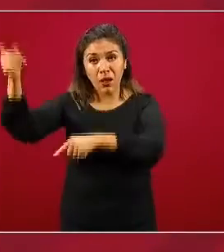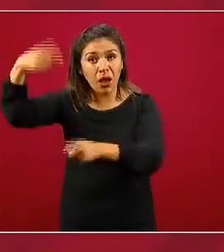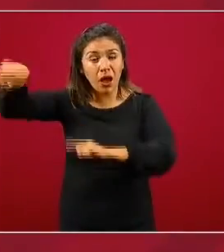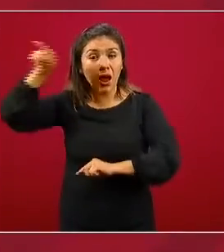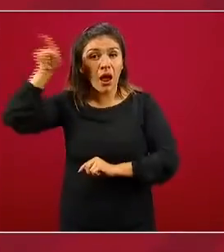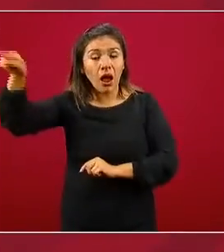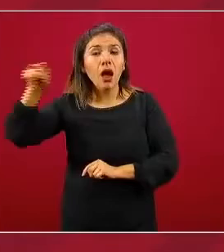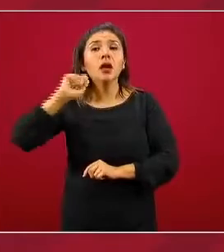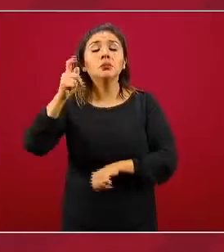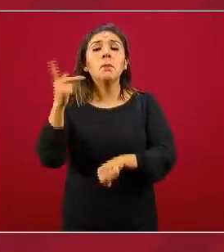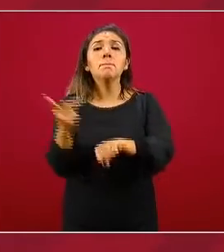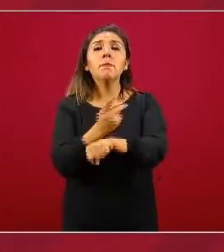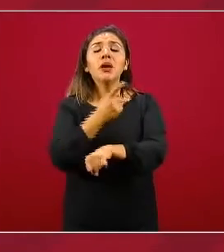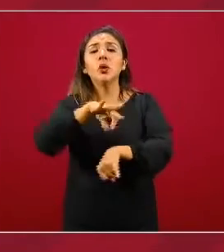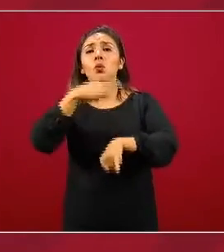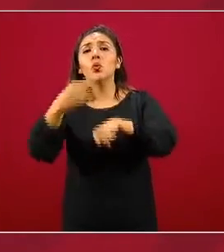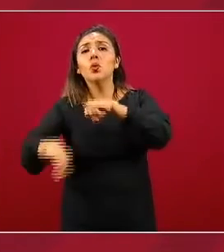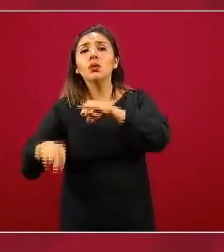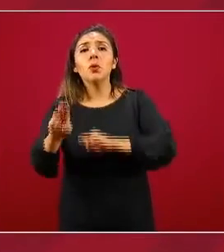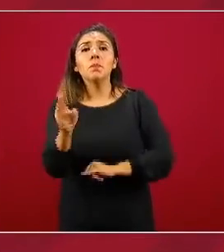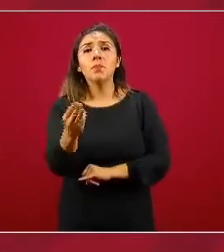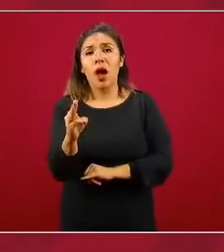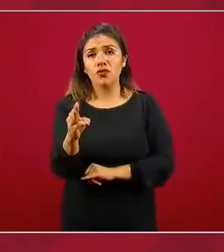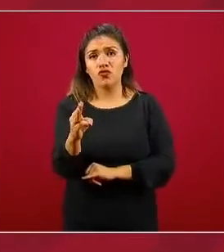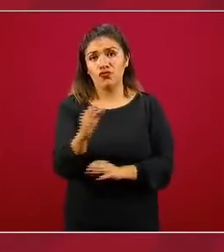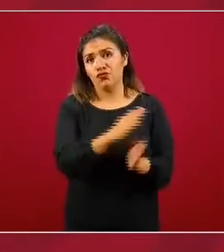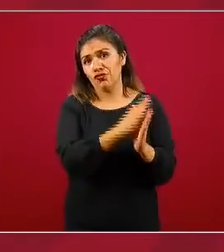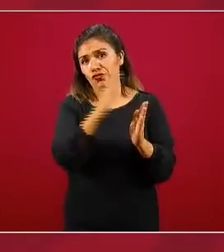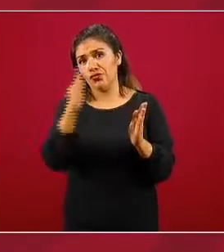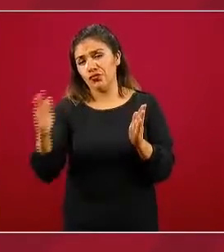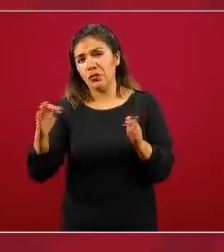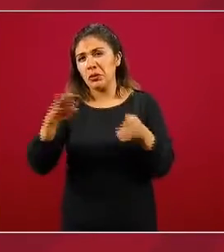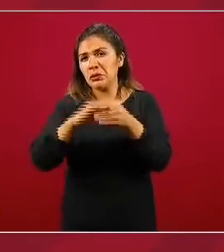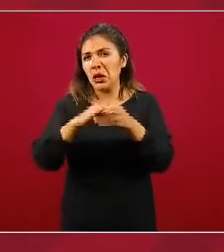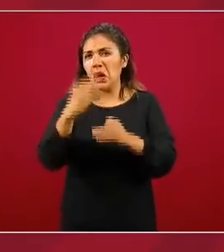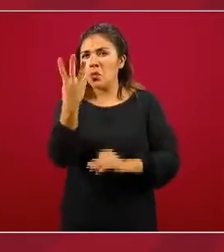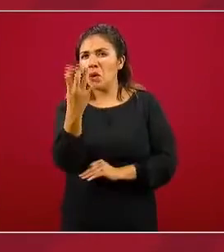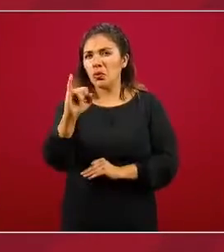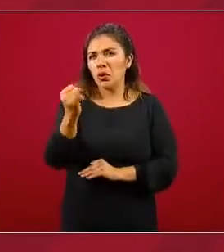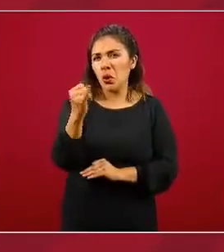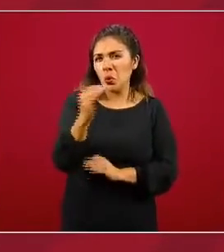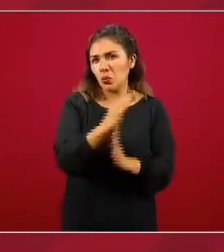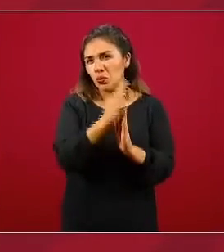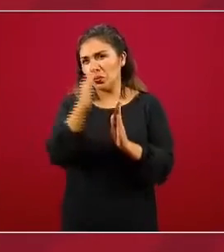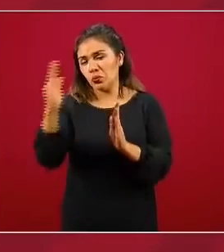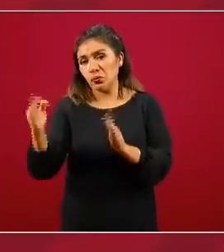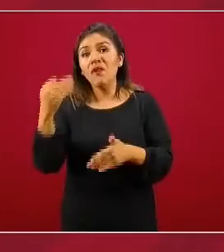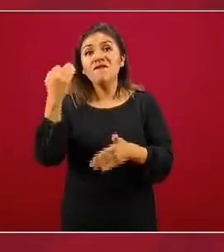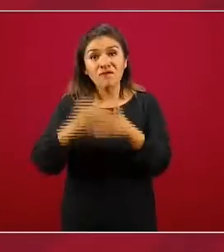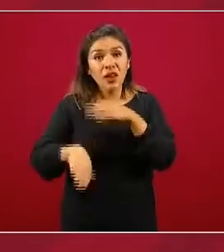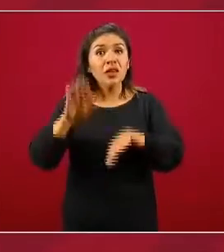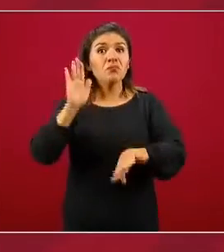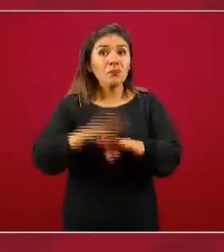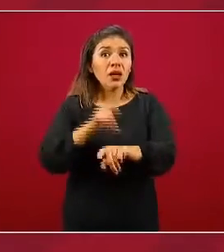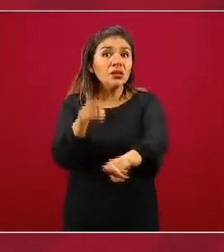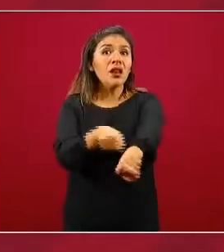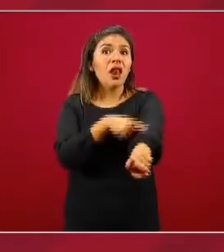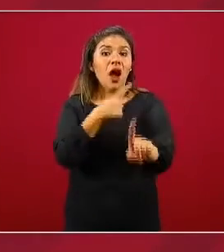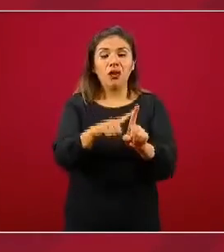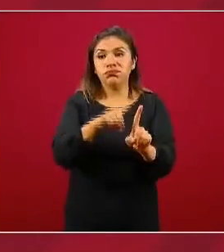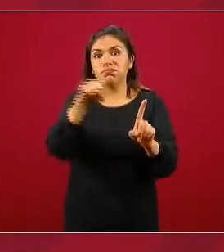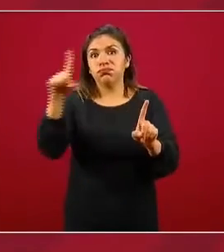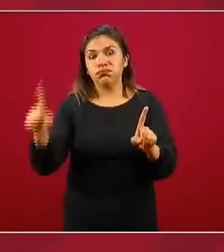epidémica ocurrirá al final de mayo, cerca del 4 de junio. Todavía les falta un trecho largo de